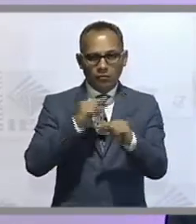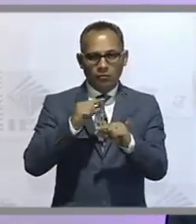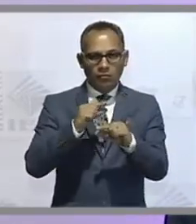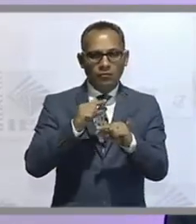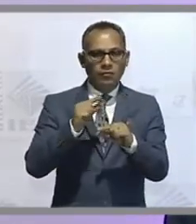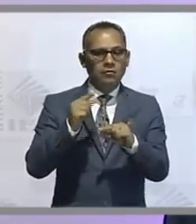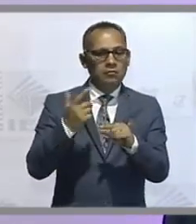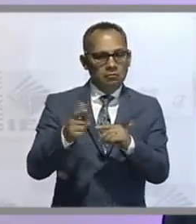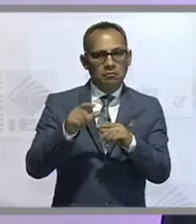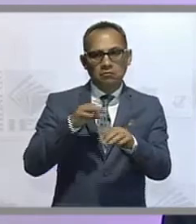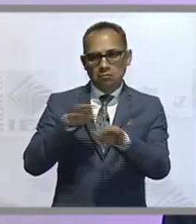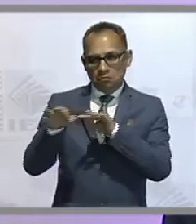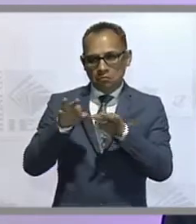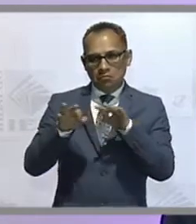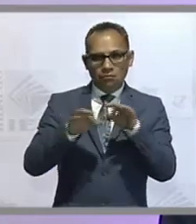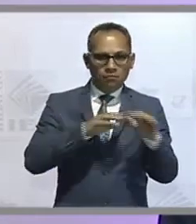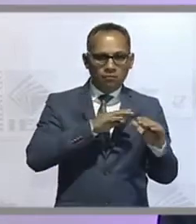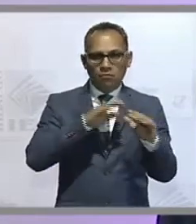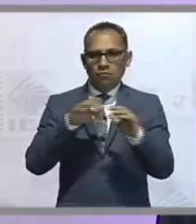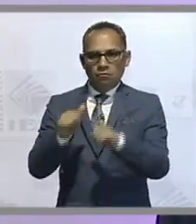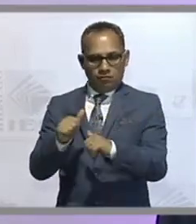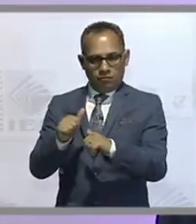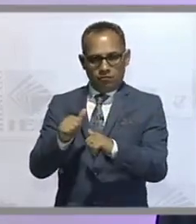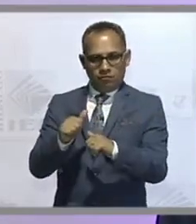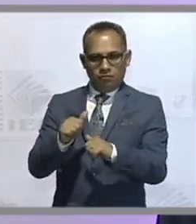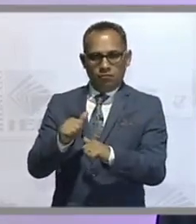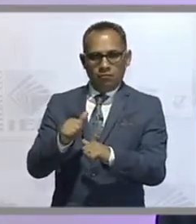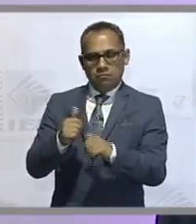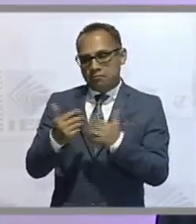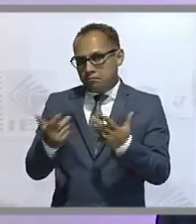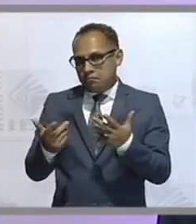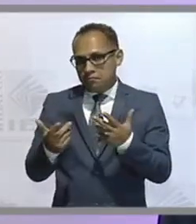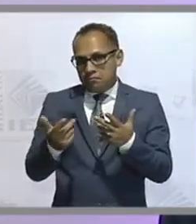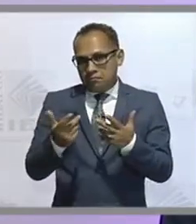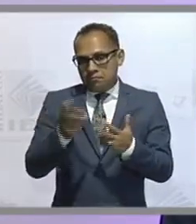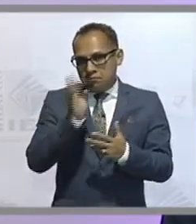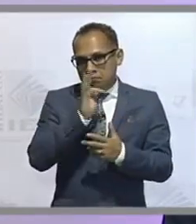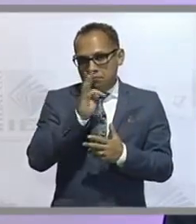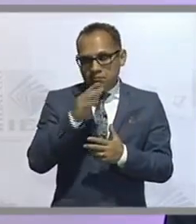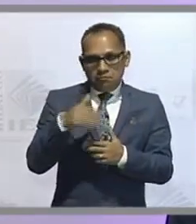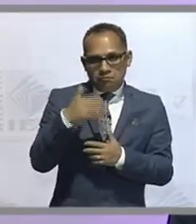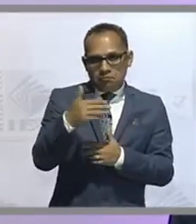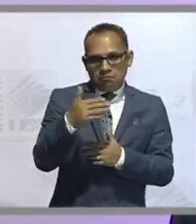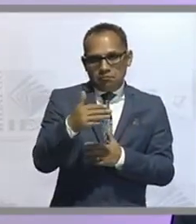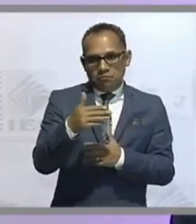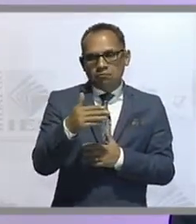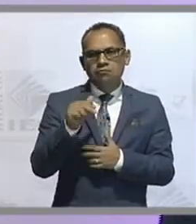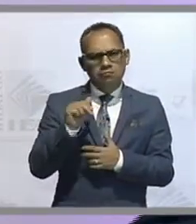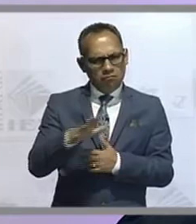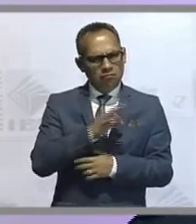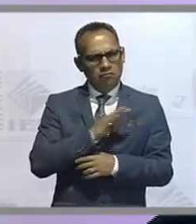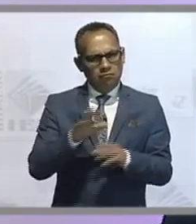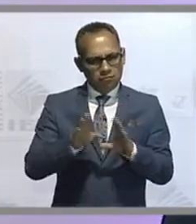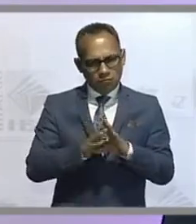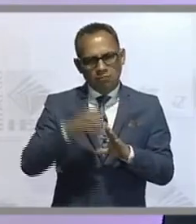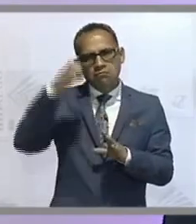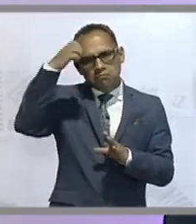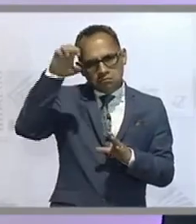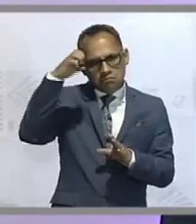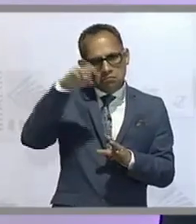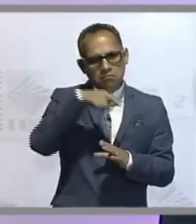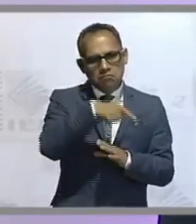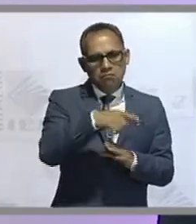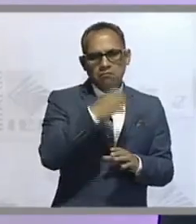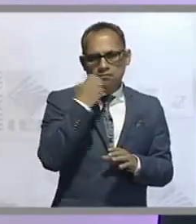al sector laboral de una de otra manera los jóvenes van agarrando experiencia en la escuela